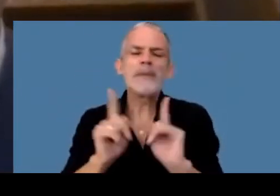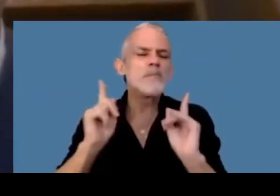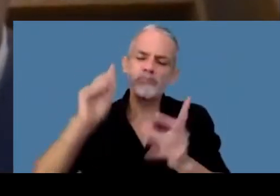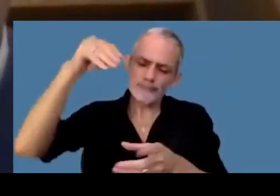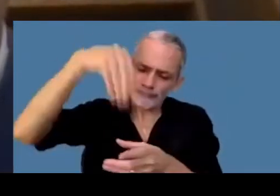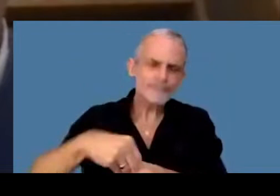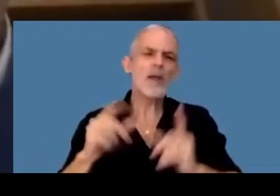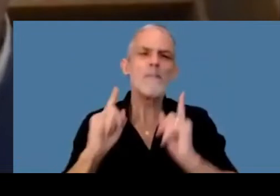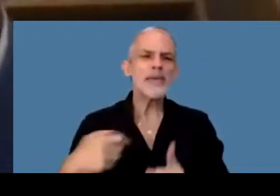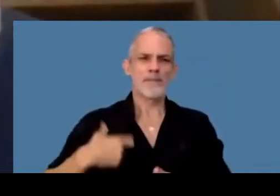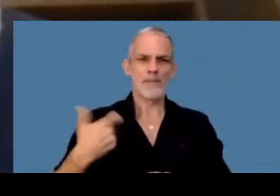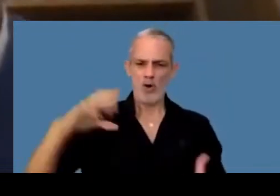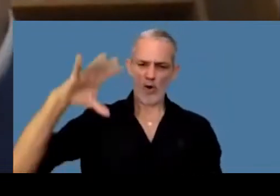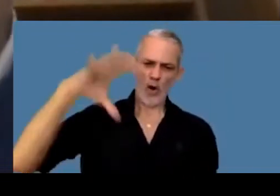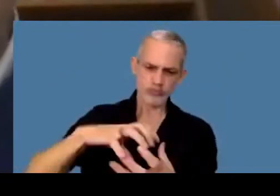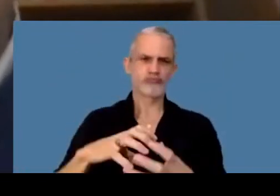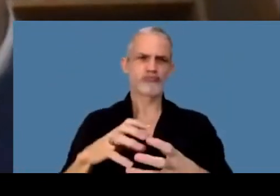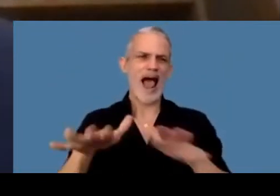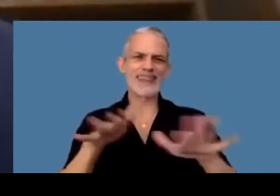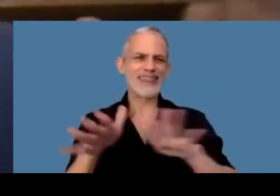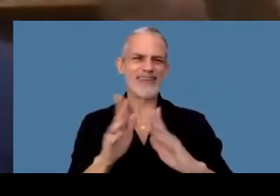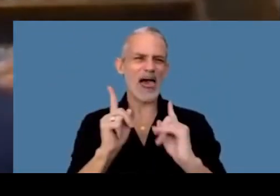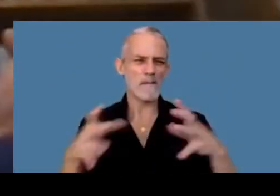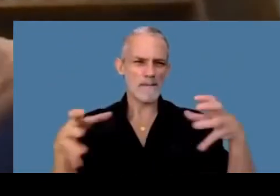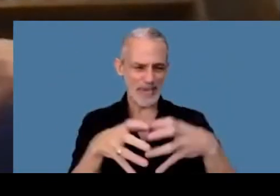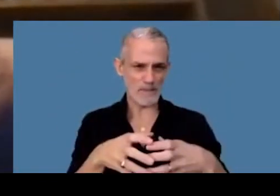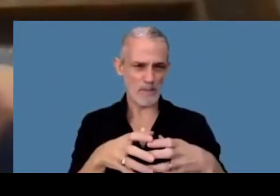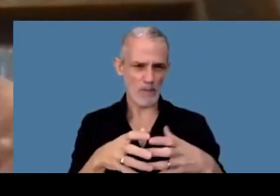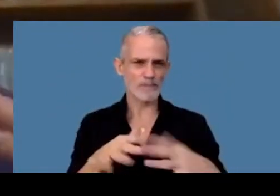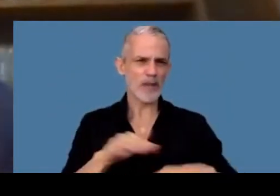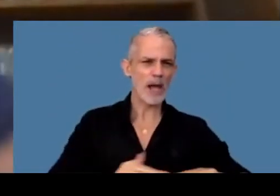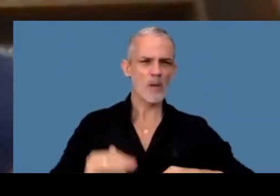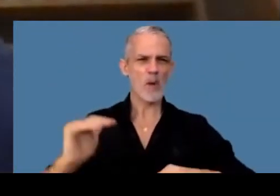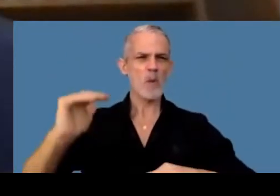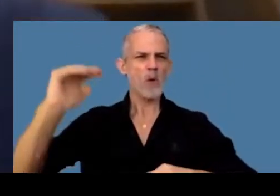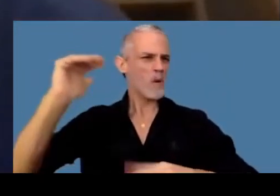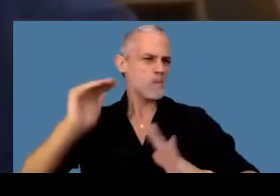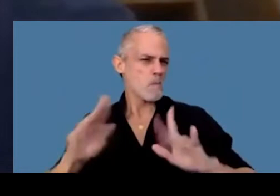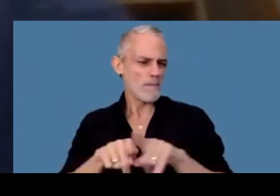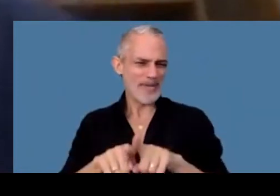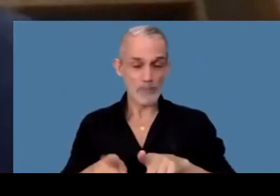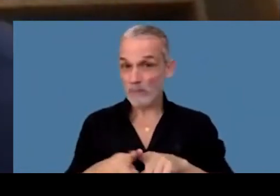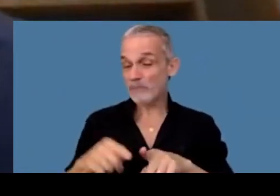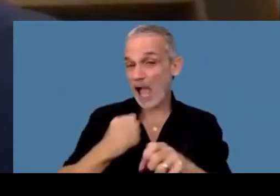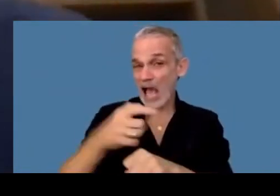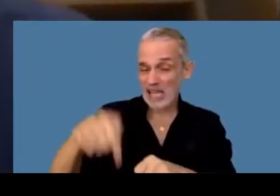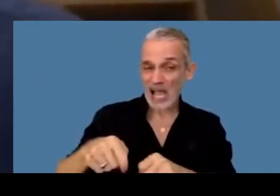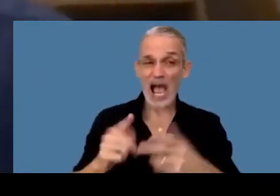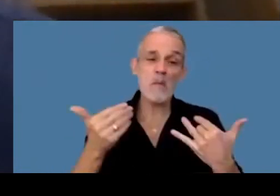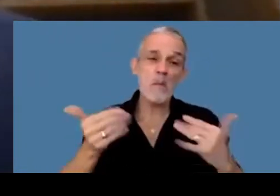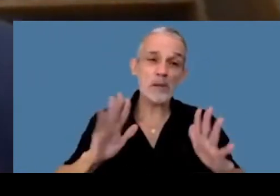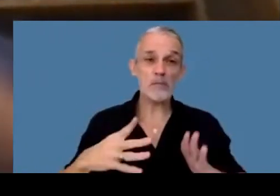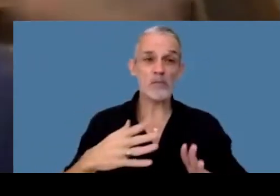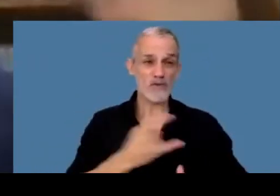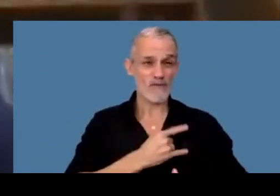misma actividad. Entonces, hasta acá viene hasta acá uno podría dar una clase en la facultad, o más allá de la